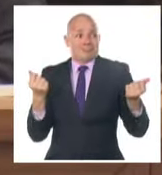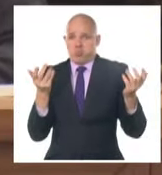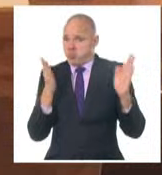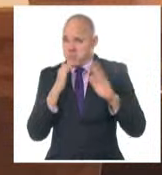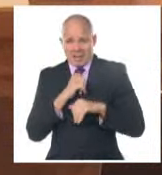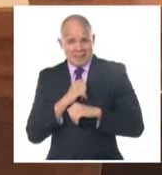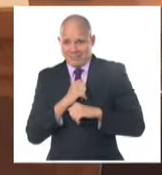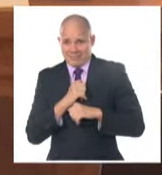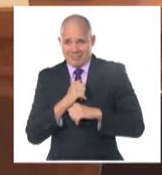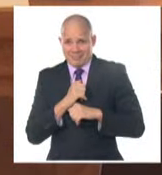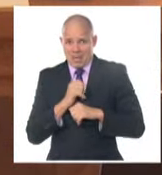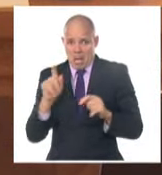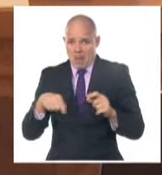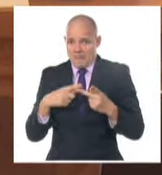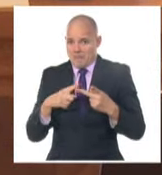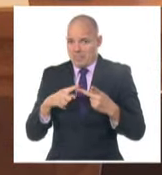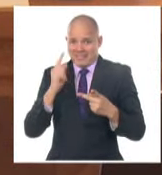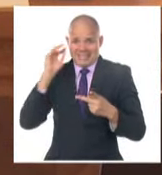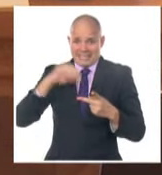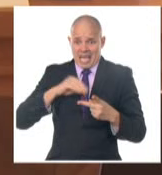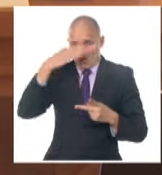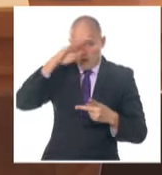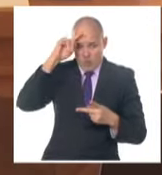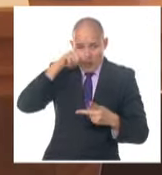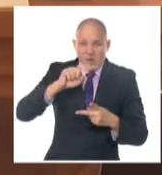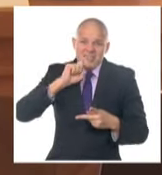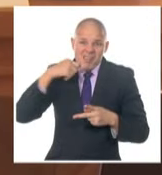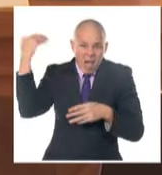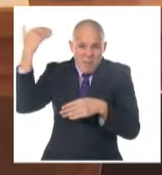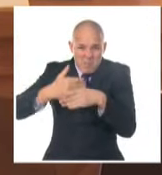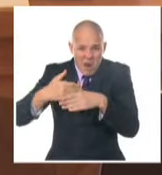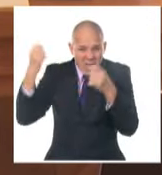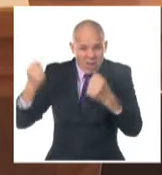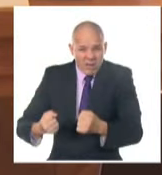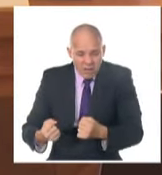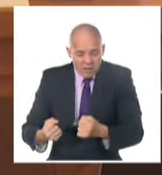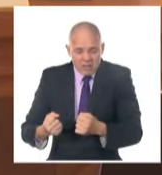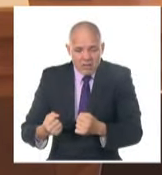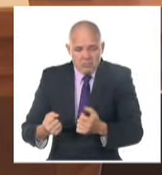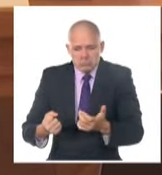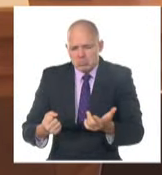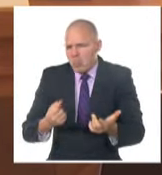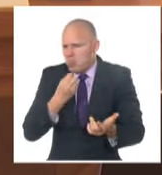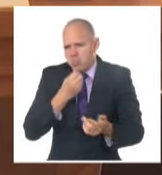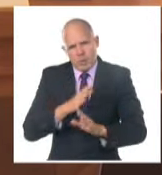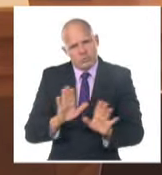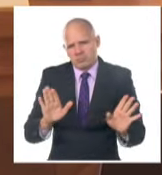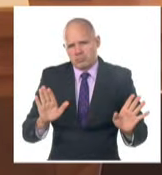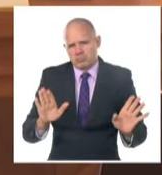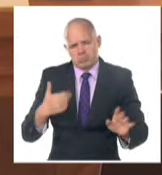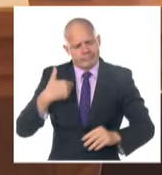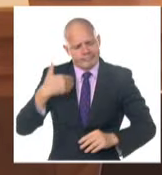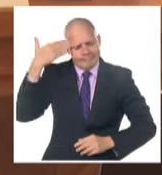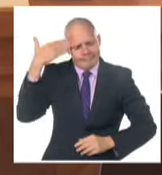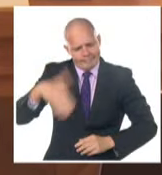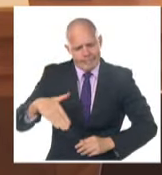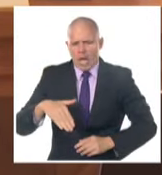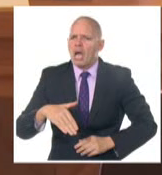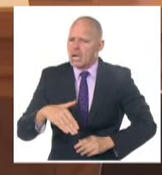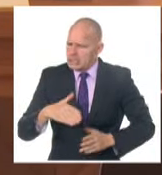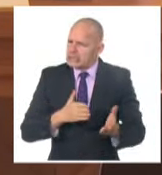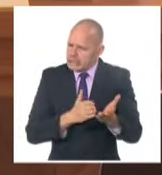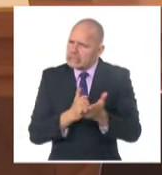enfrentamos, mantendremos la cooperación con otros países necesitados en el marco